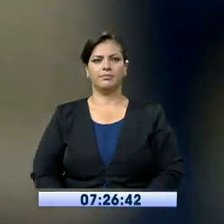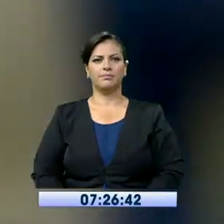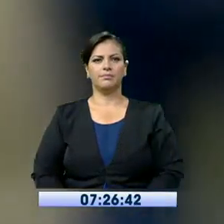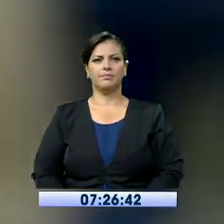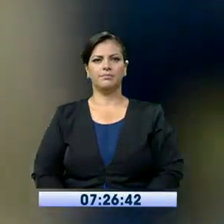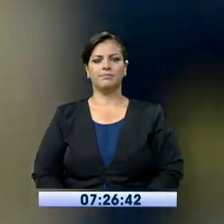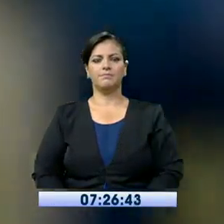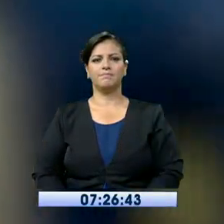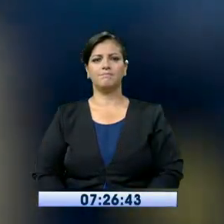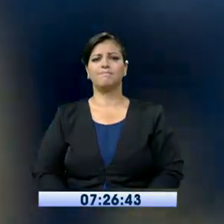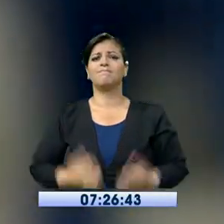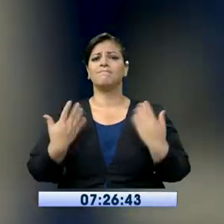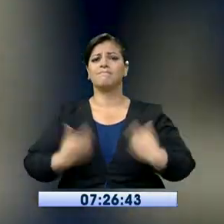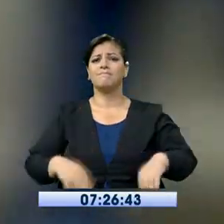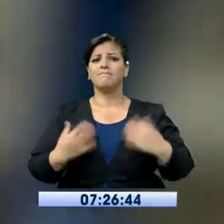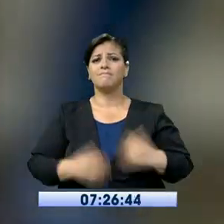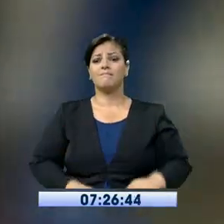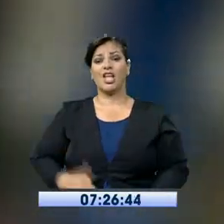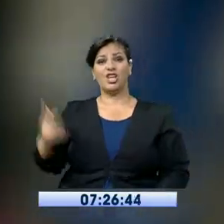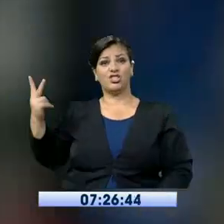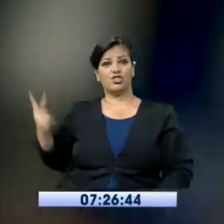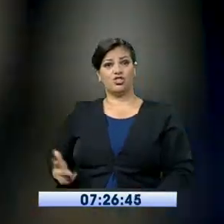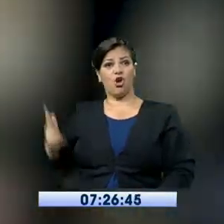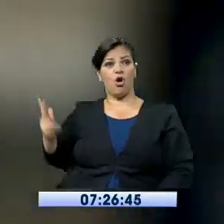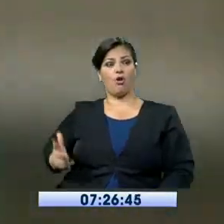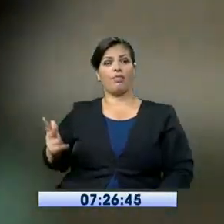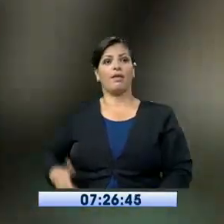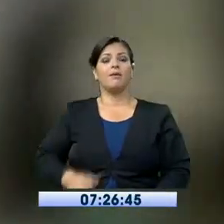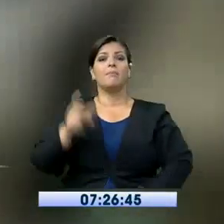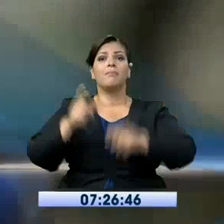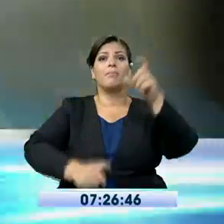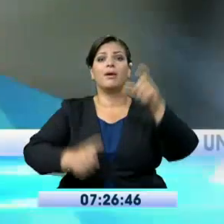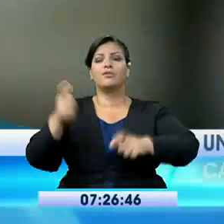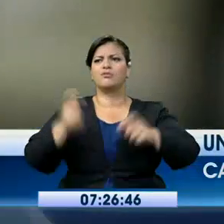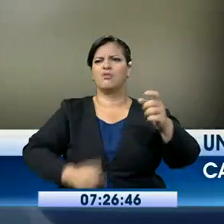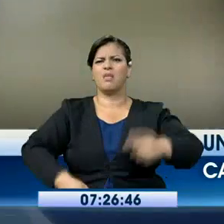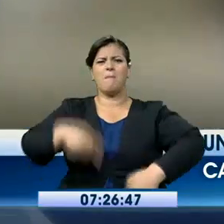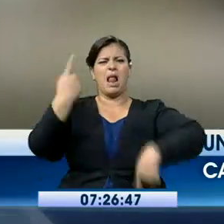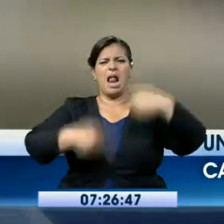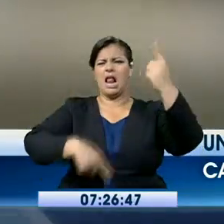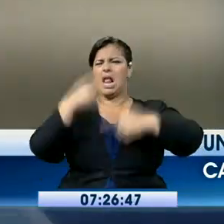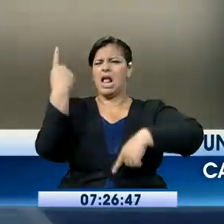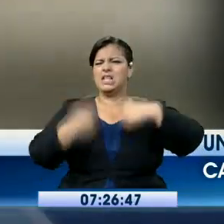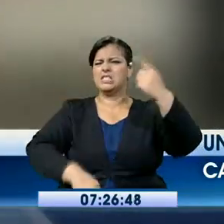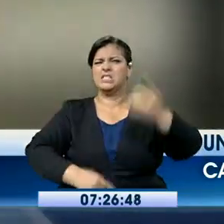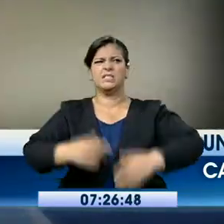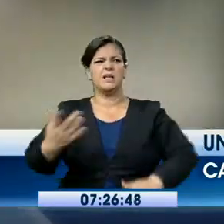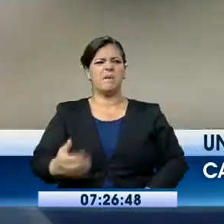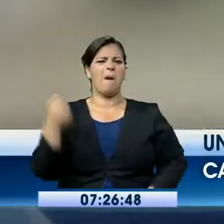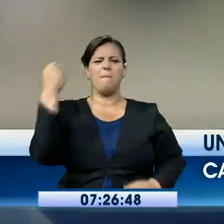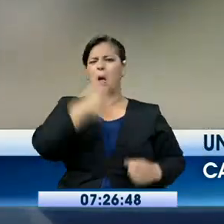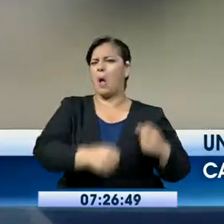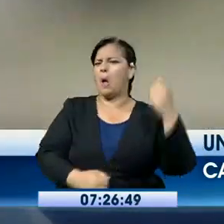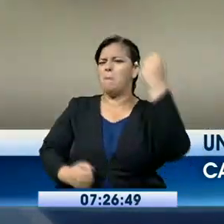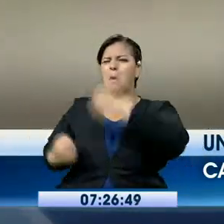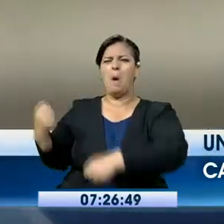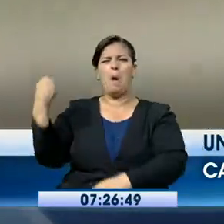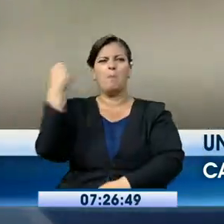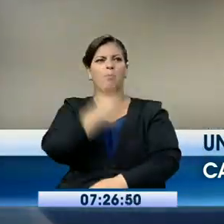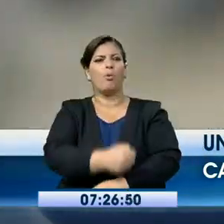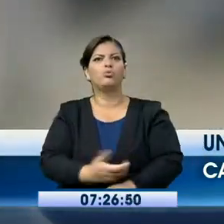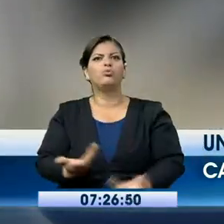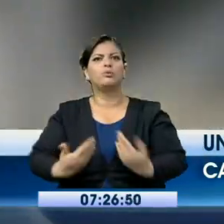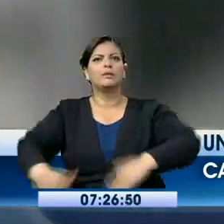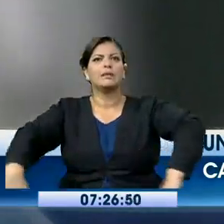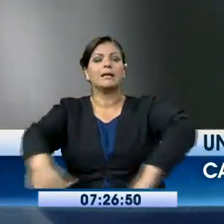Un hombre murió presuntamente asesinado con un corte a la altura del cuello. El hecho se registró en pleno centro de la ciudad, en las calles Colón